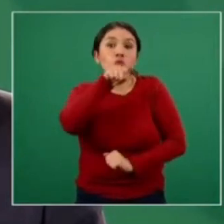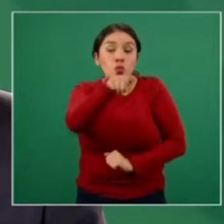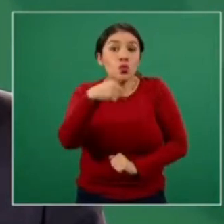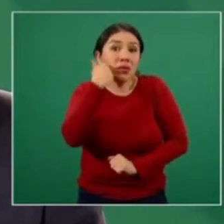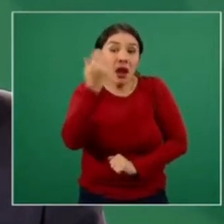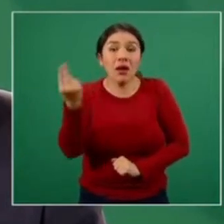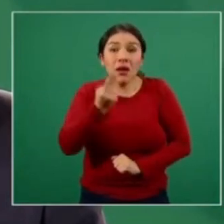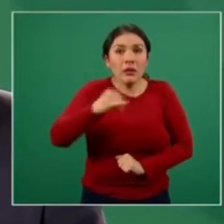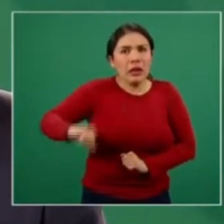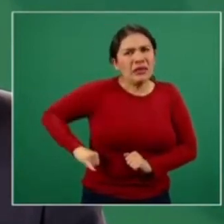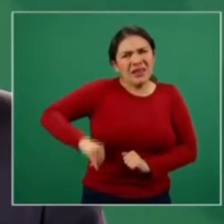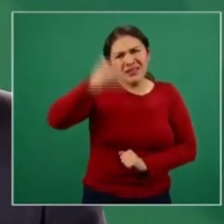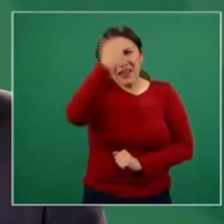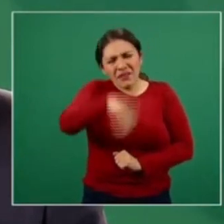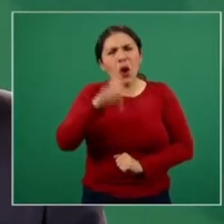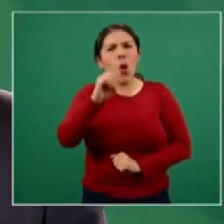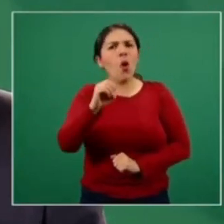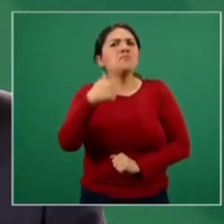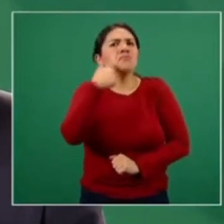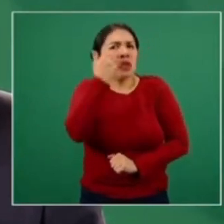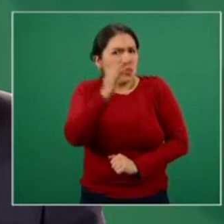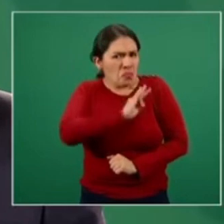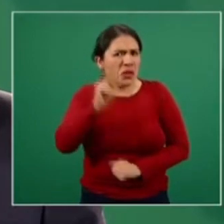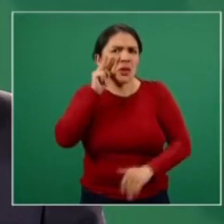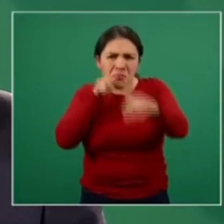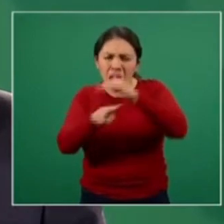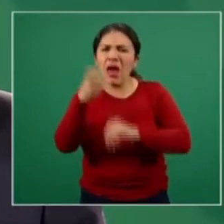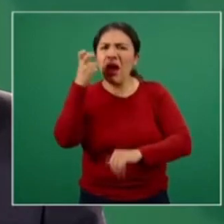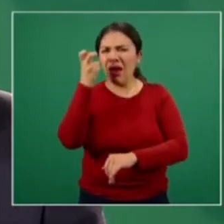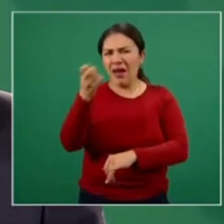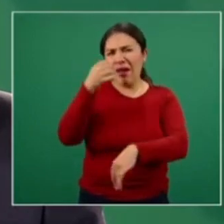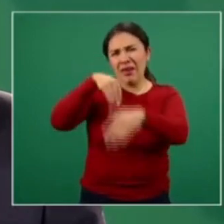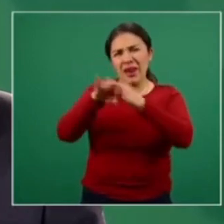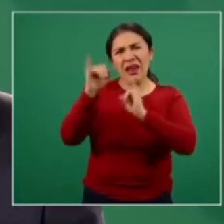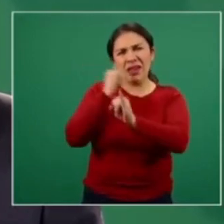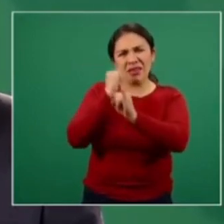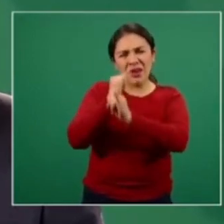tiene interés, tiene oportunidad, no deje de visitar el sitio web